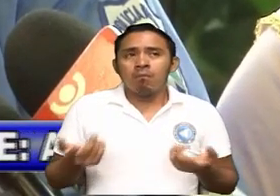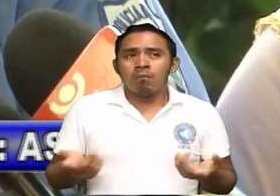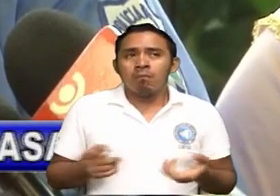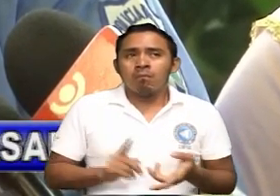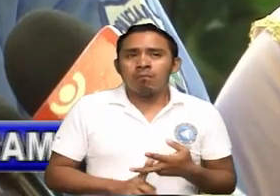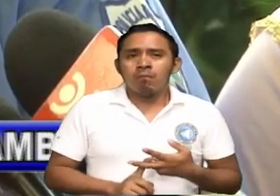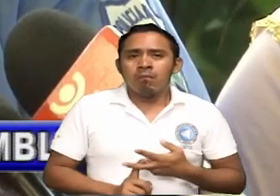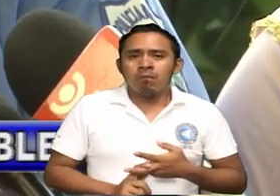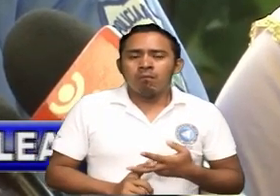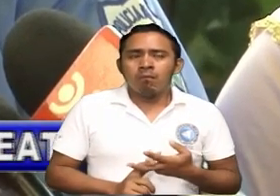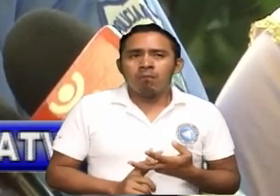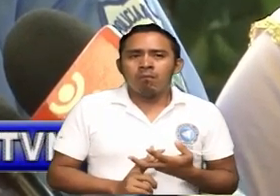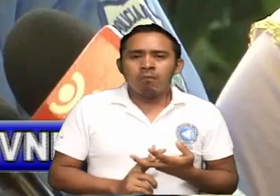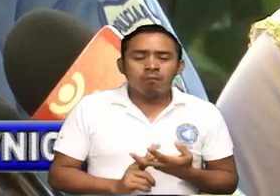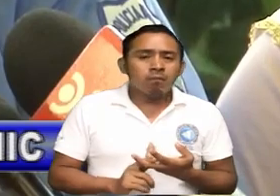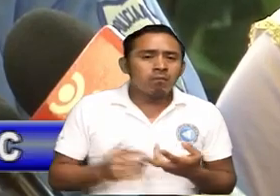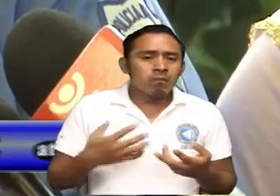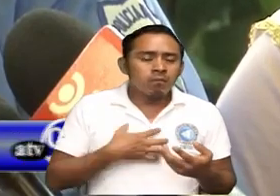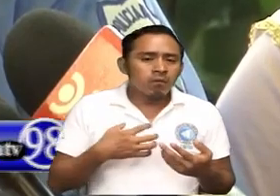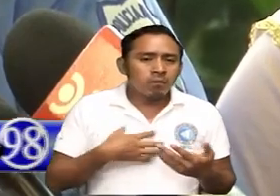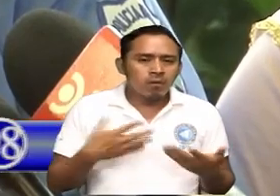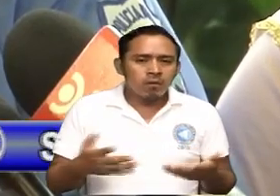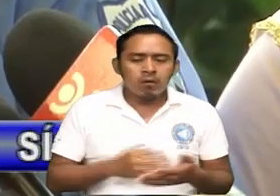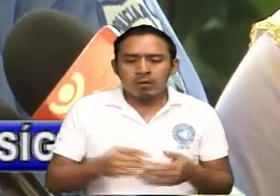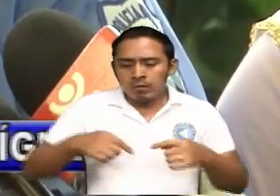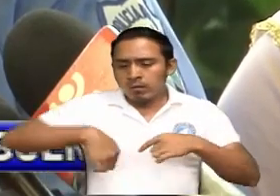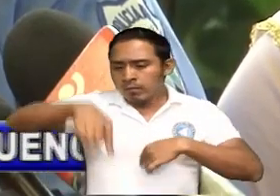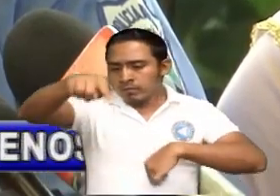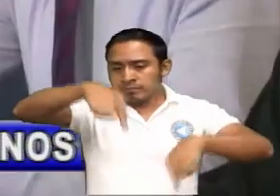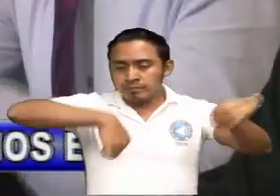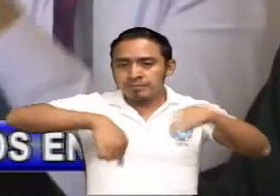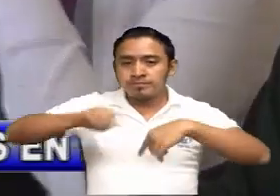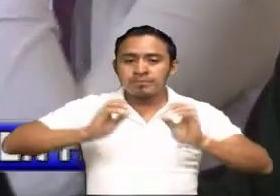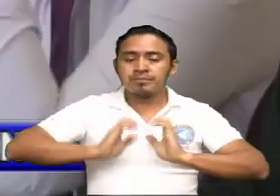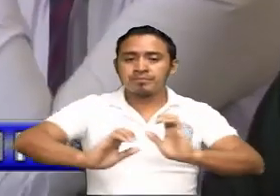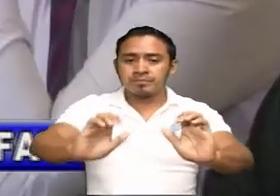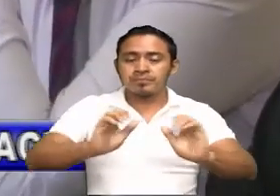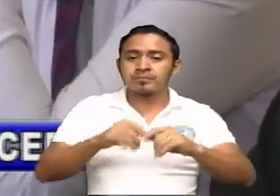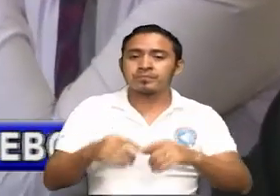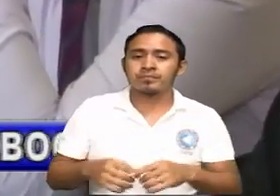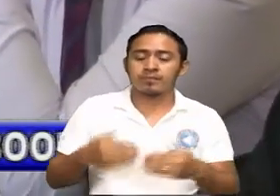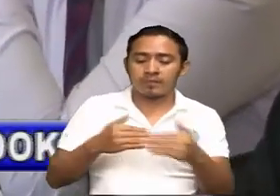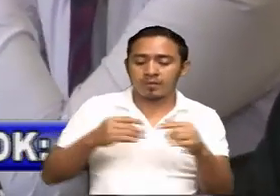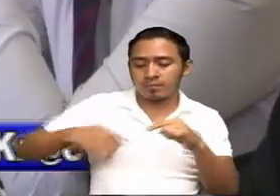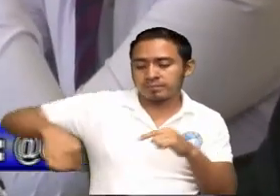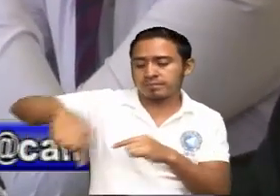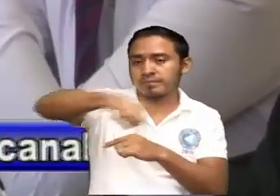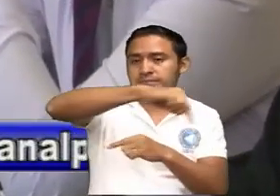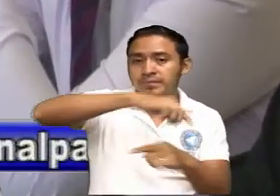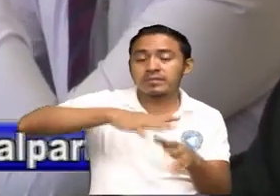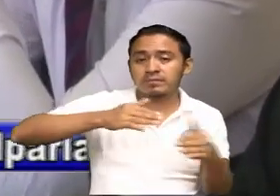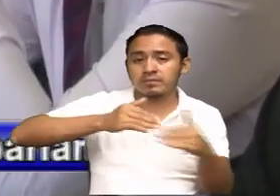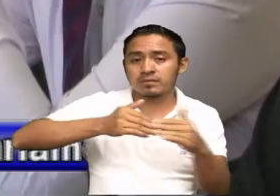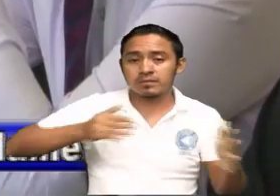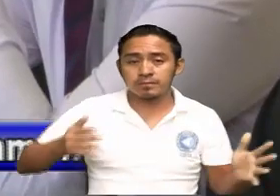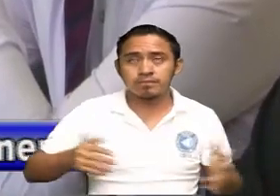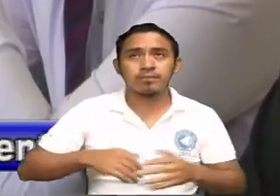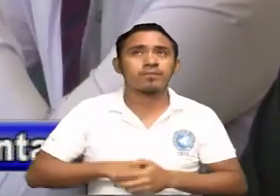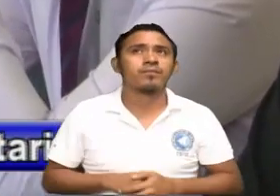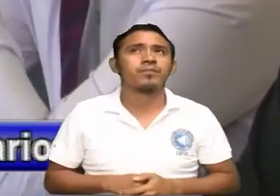de bebidas de todo tipo en la vía pública. El primer trabajo que vamos a hacer es el trabajo de prevención,